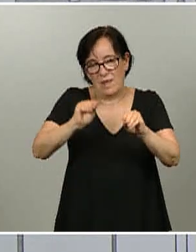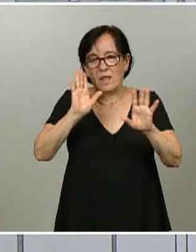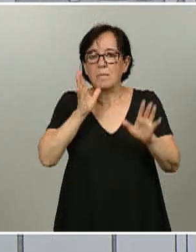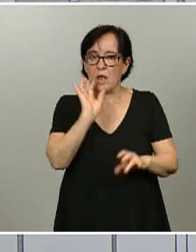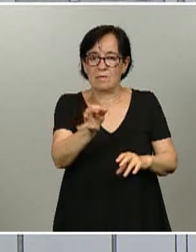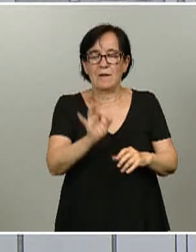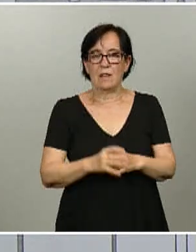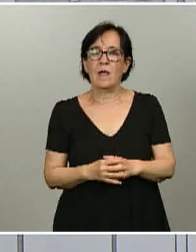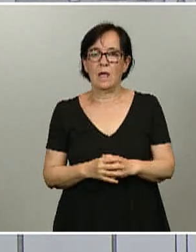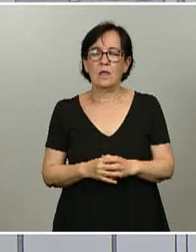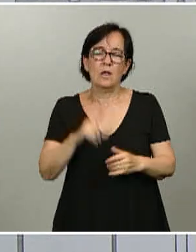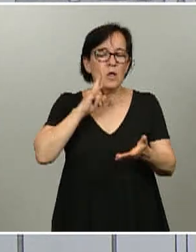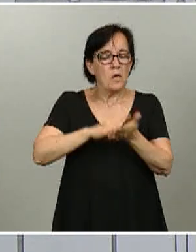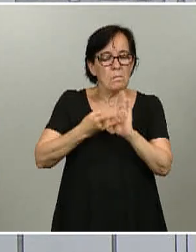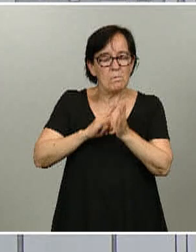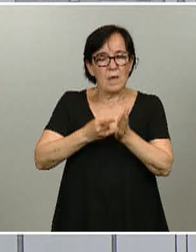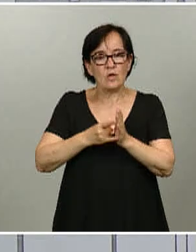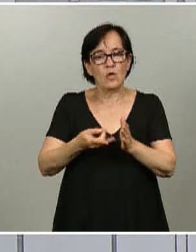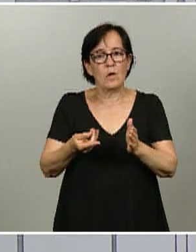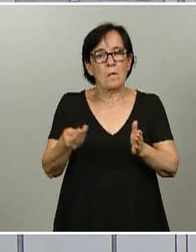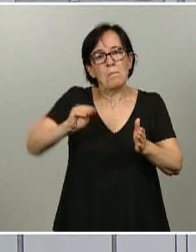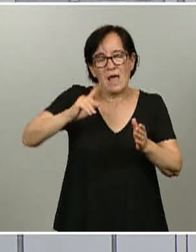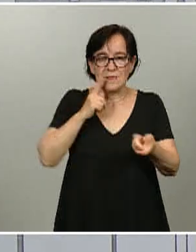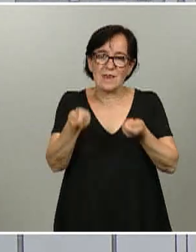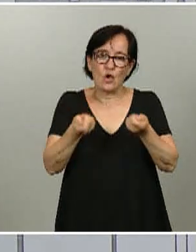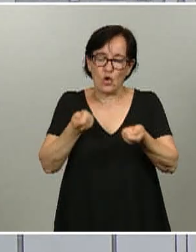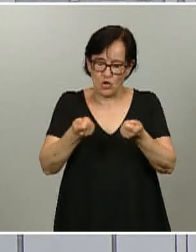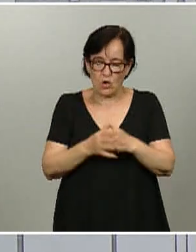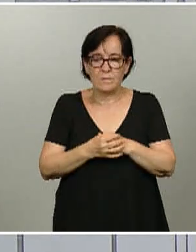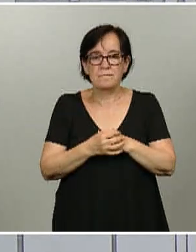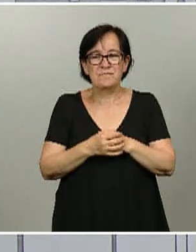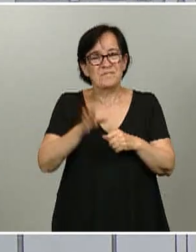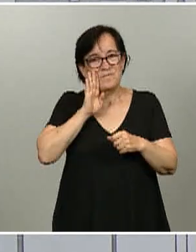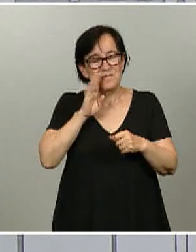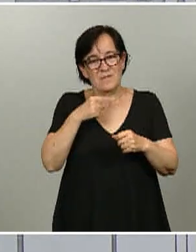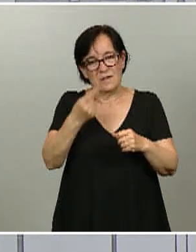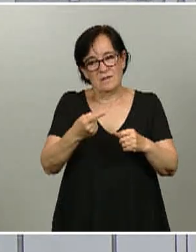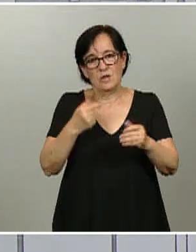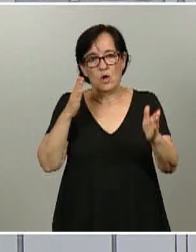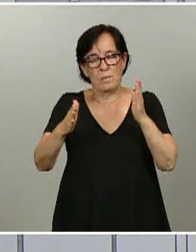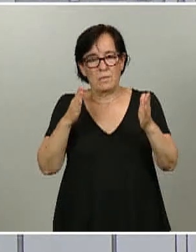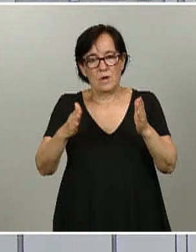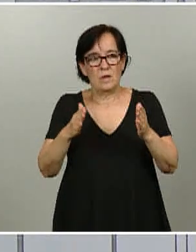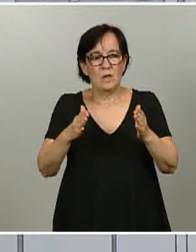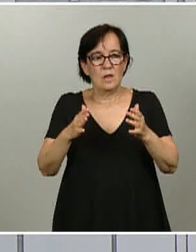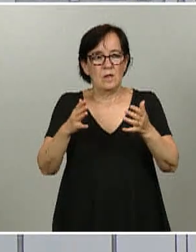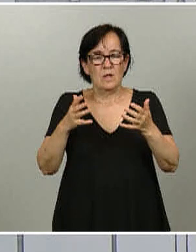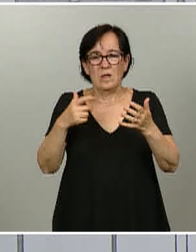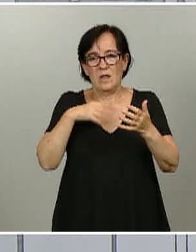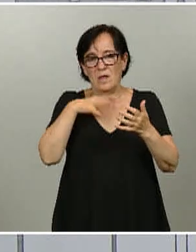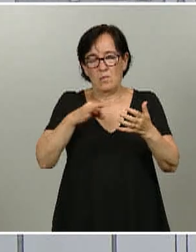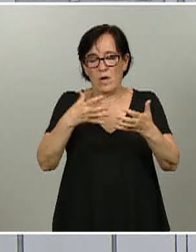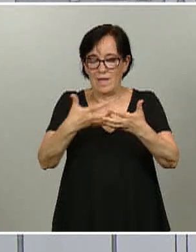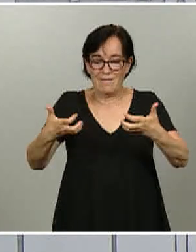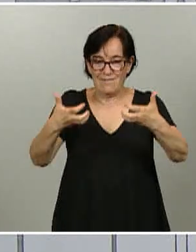un método más de control. Sabemos que, como hemos dicho ya en algunos momentos, es una frase que puede incluso quedar ahí, la mejor